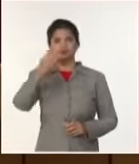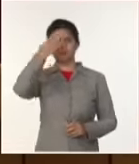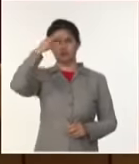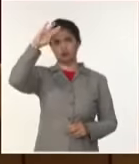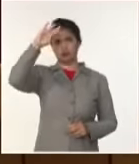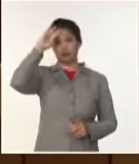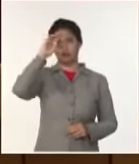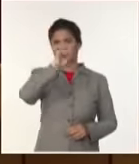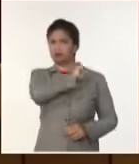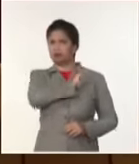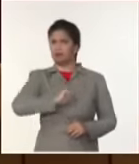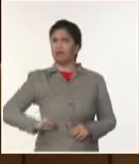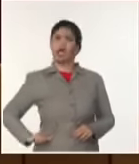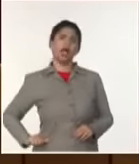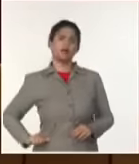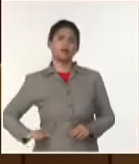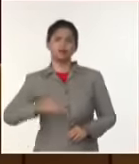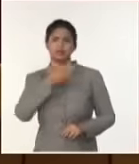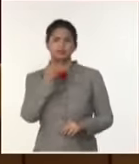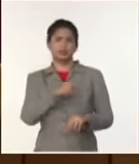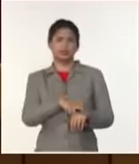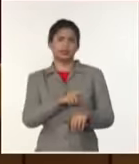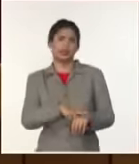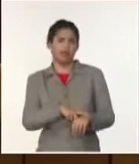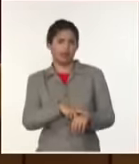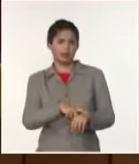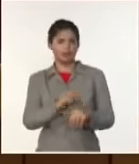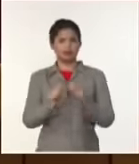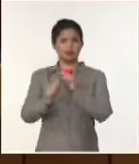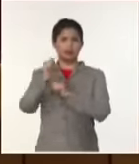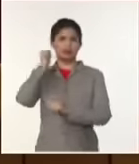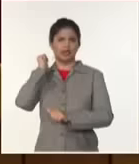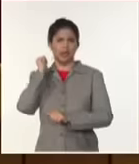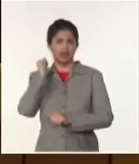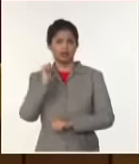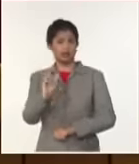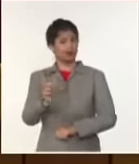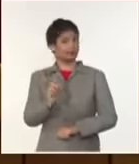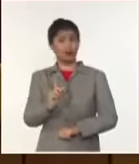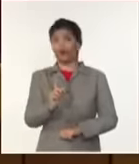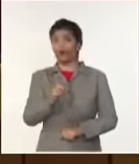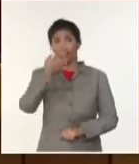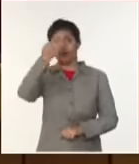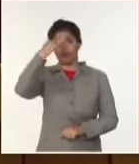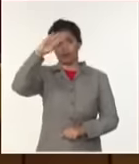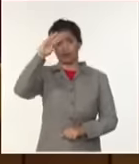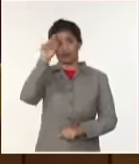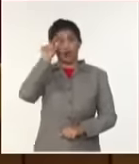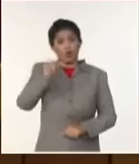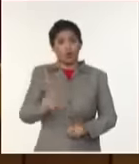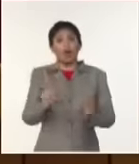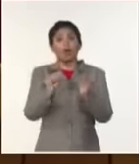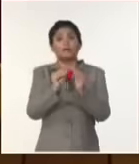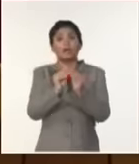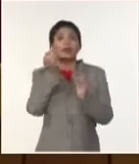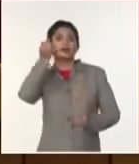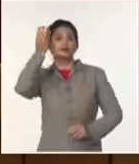avanzar. Lo cubano es la resistencia inteligente, es crear a